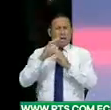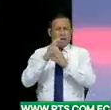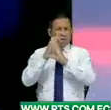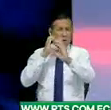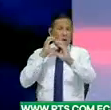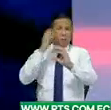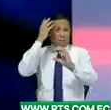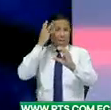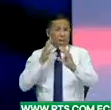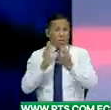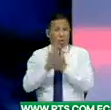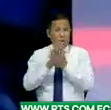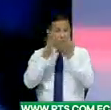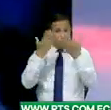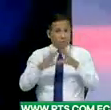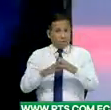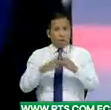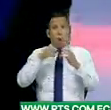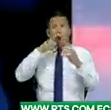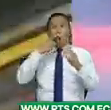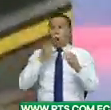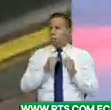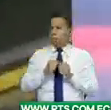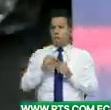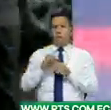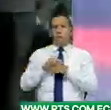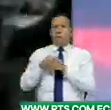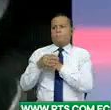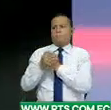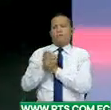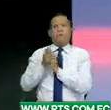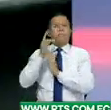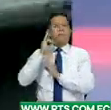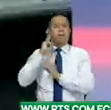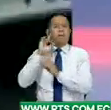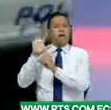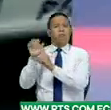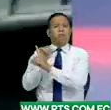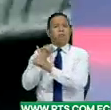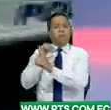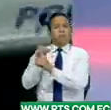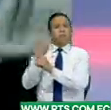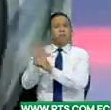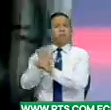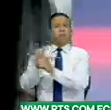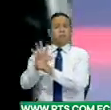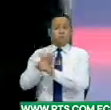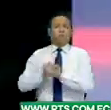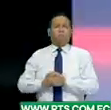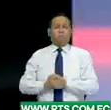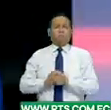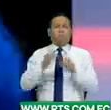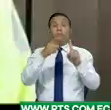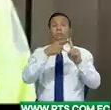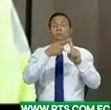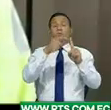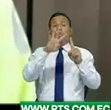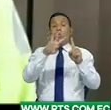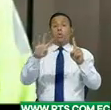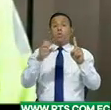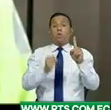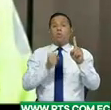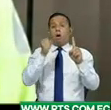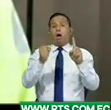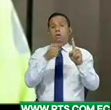donde supuestamente perpetró el delito. Sobre el hombre de 44 años de edad, estaba vigente 2 boletas de captura. El mismo